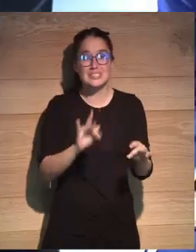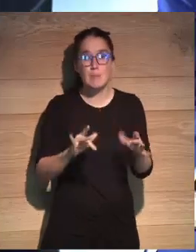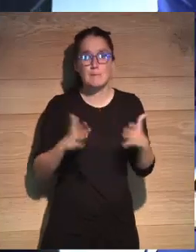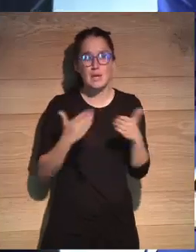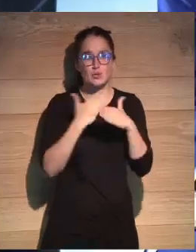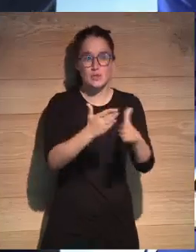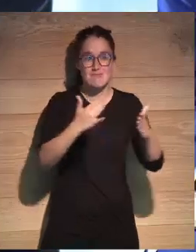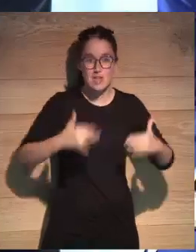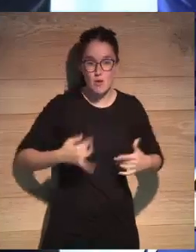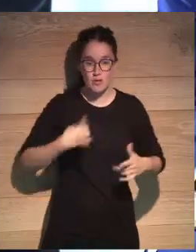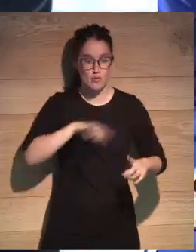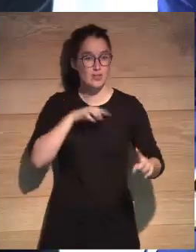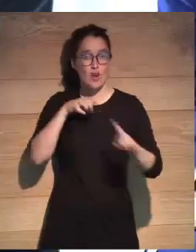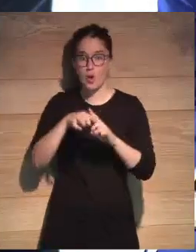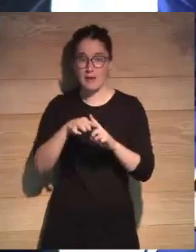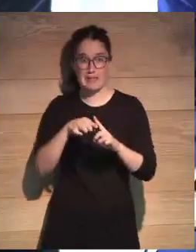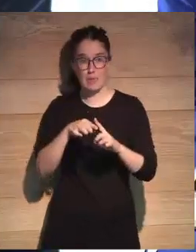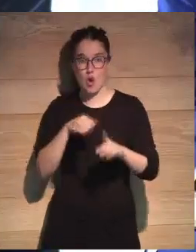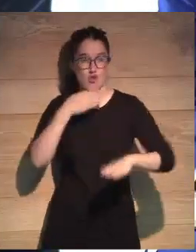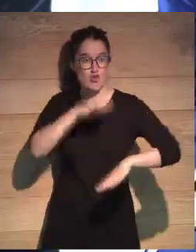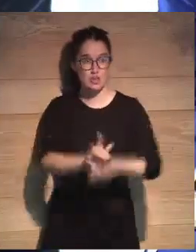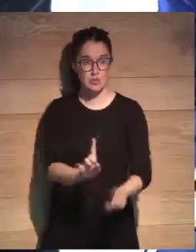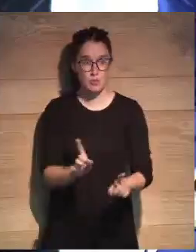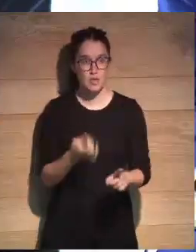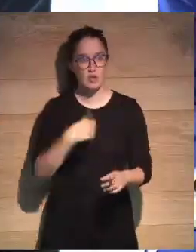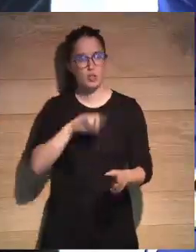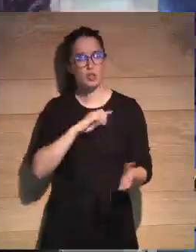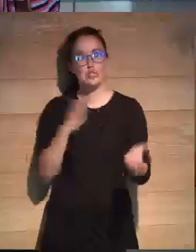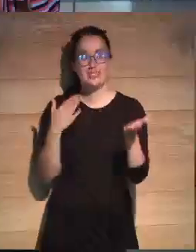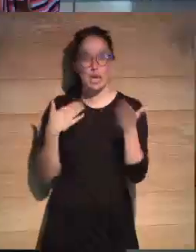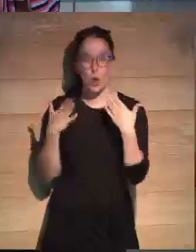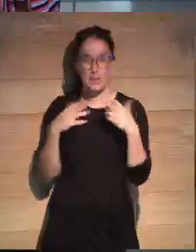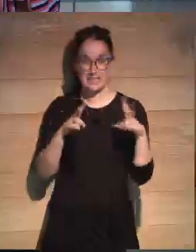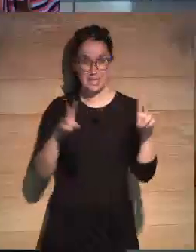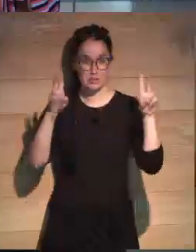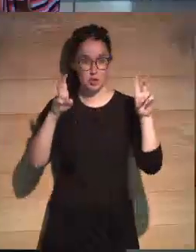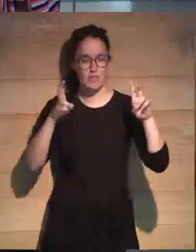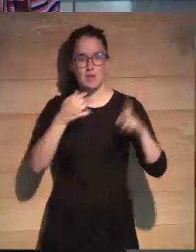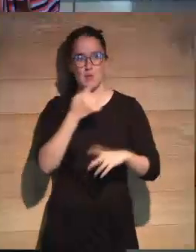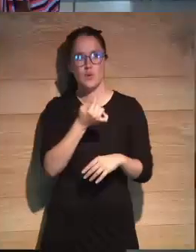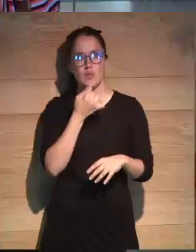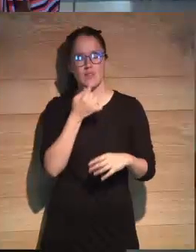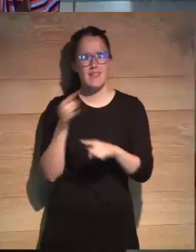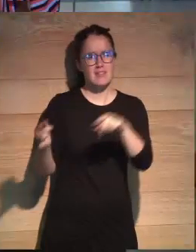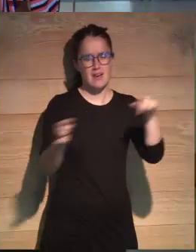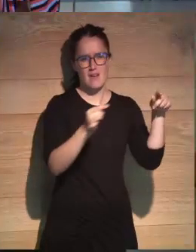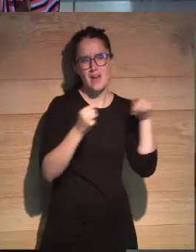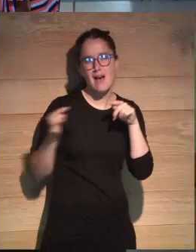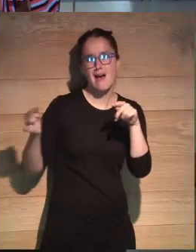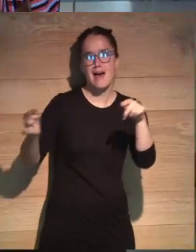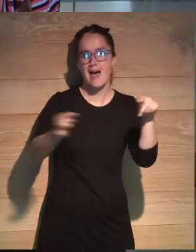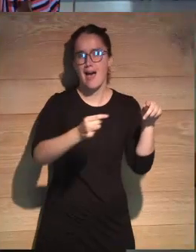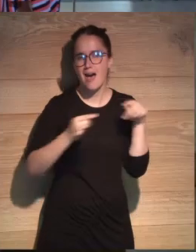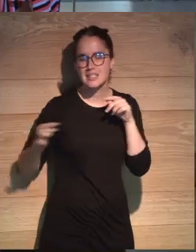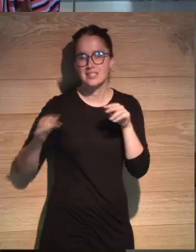pero no estamos cumpliendo con nuestra misión, ¿no? Nosotros en The Conversation debo decir que tenemos auténticos debates en